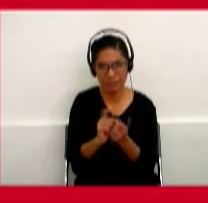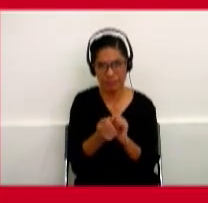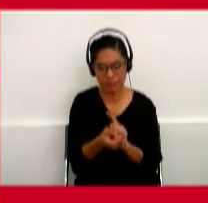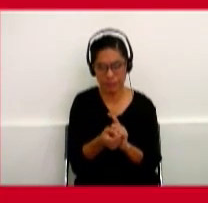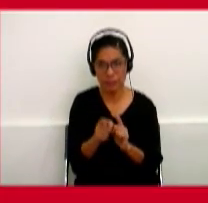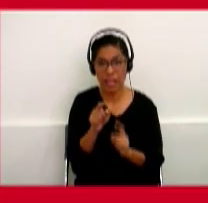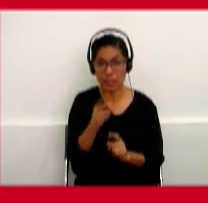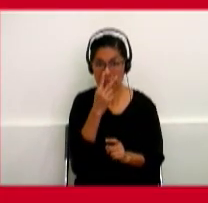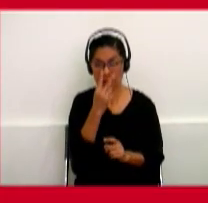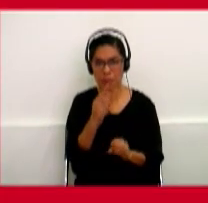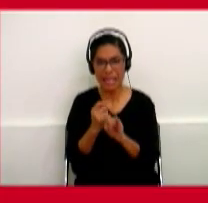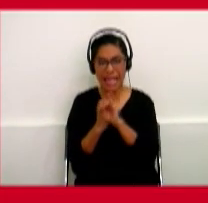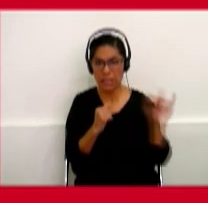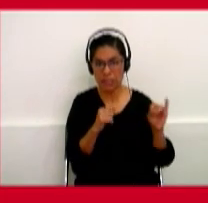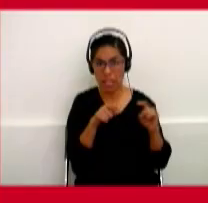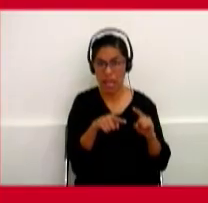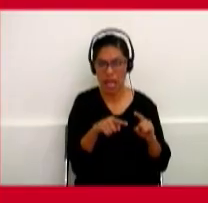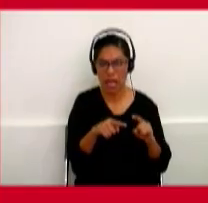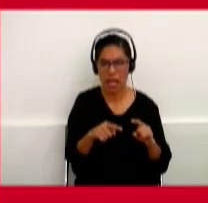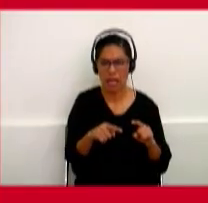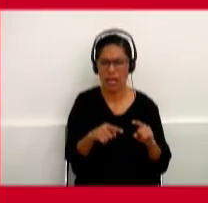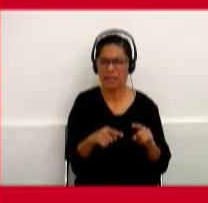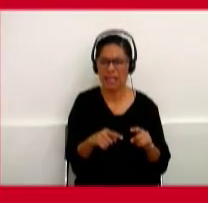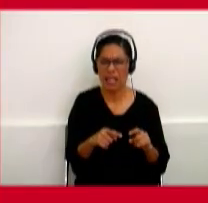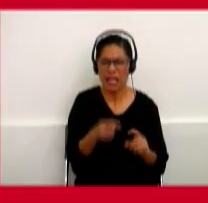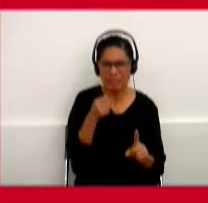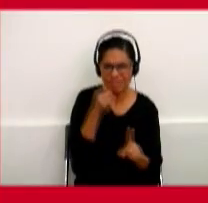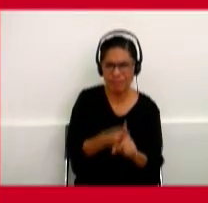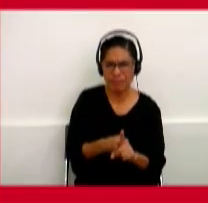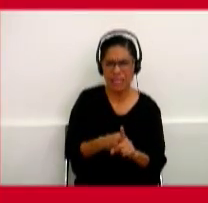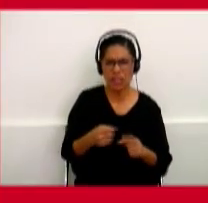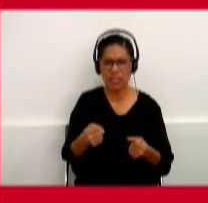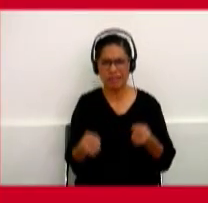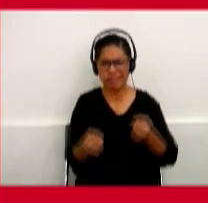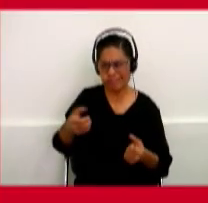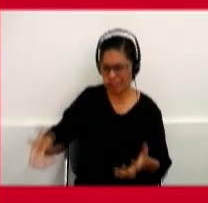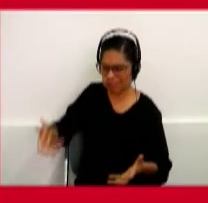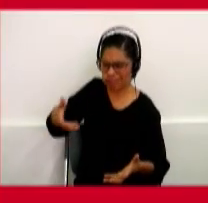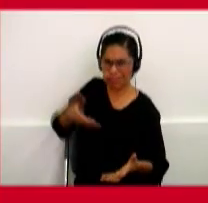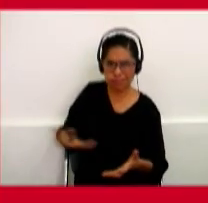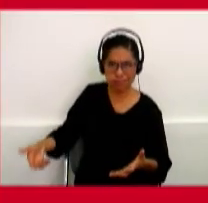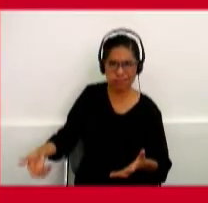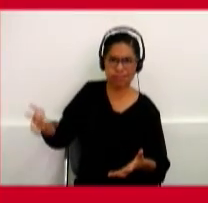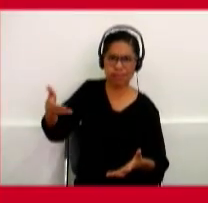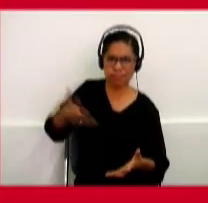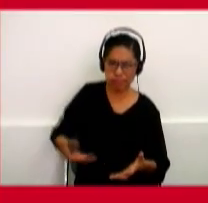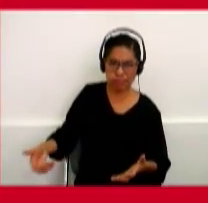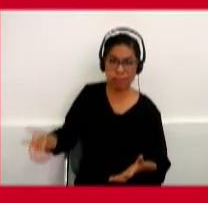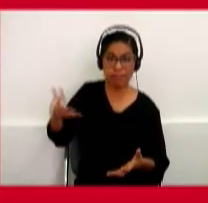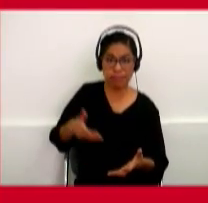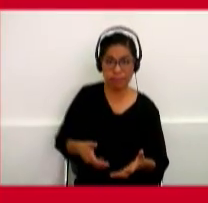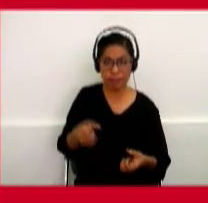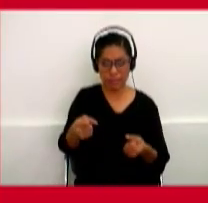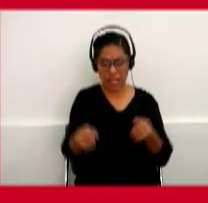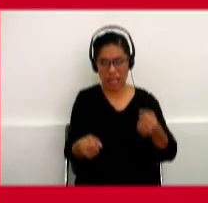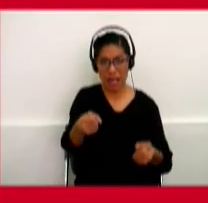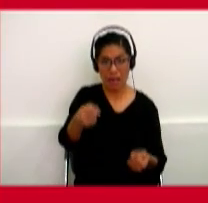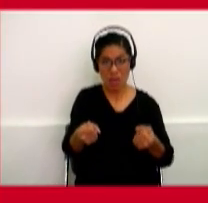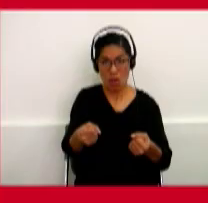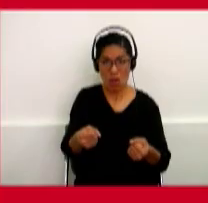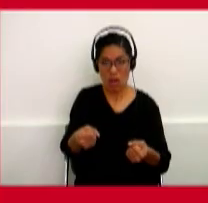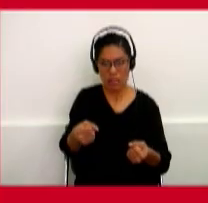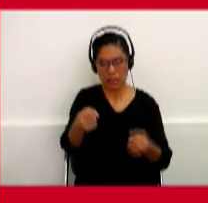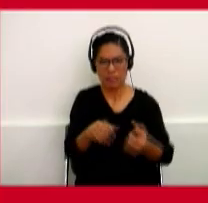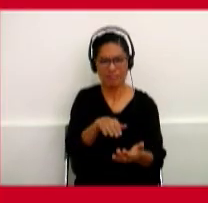la izquierda muestra los eventos de impactos durante la carga, específicamente cuando están con un excavador y los camiones son cargados,